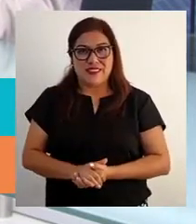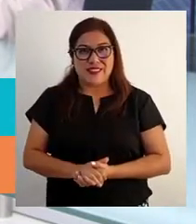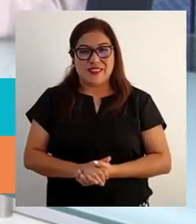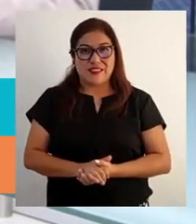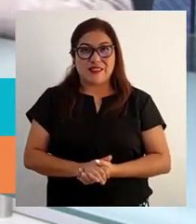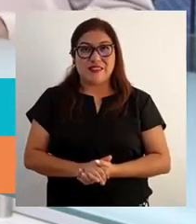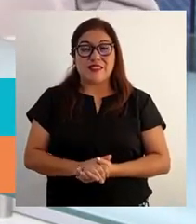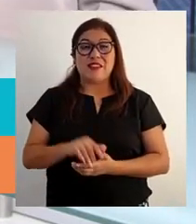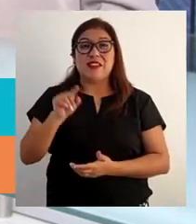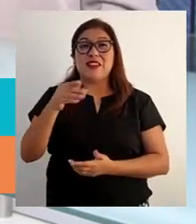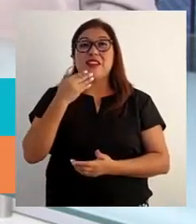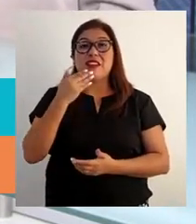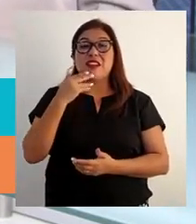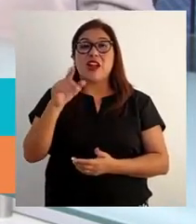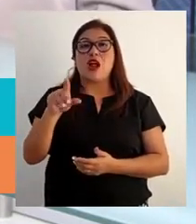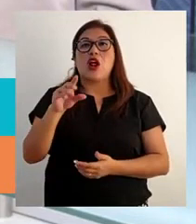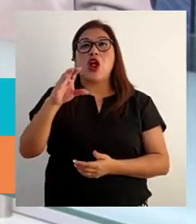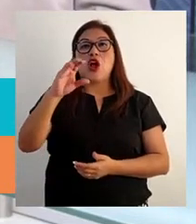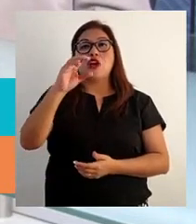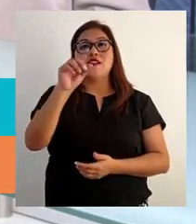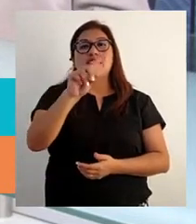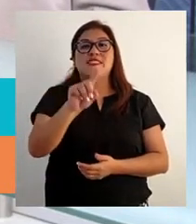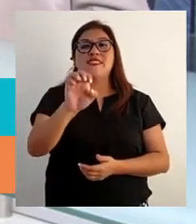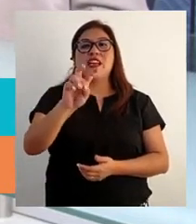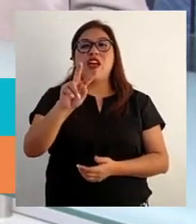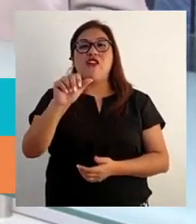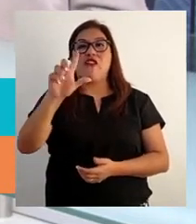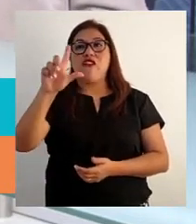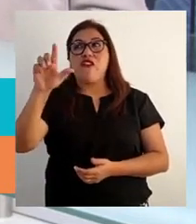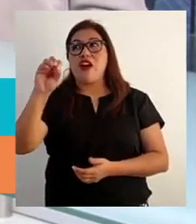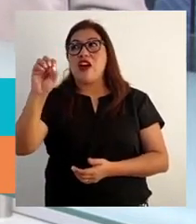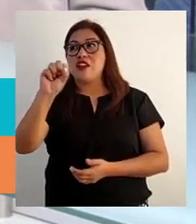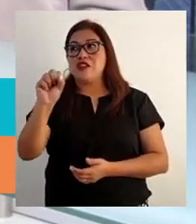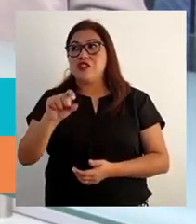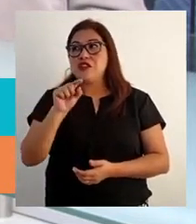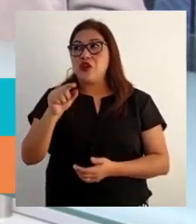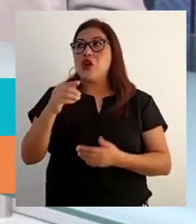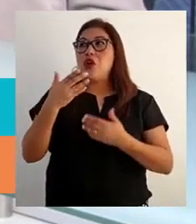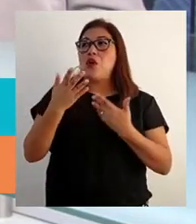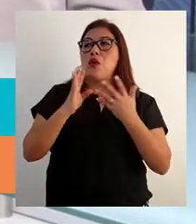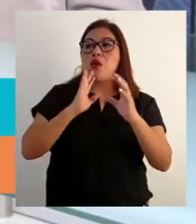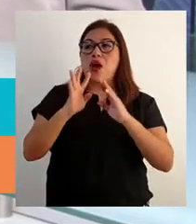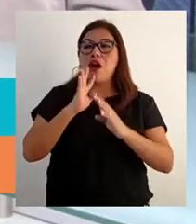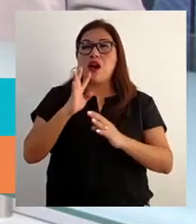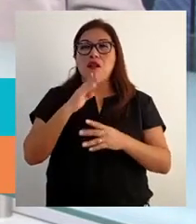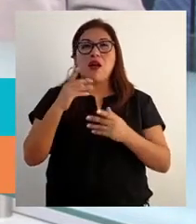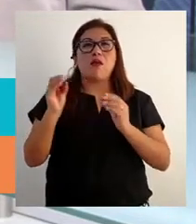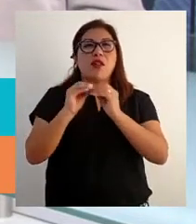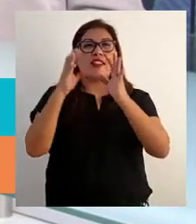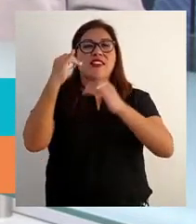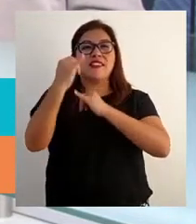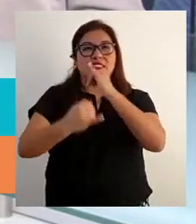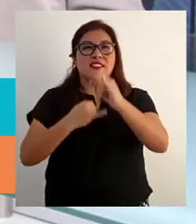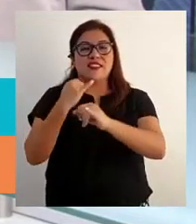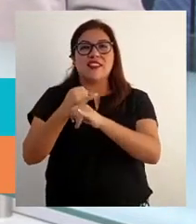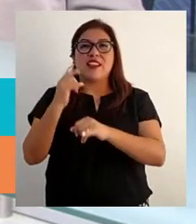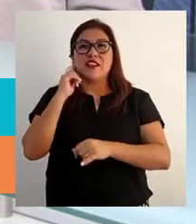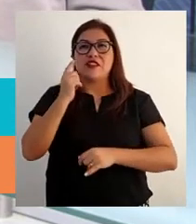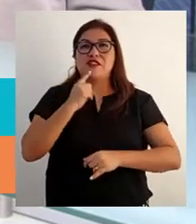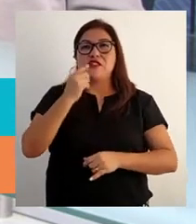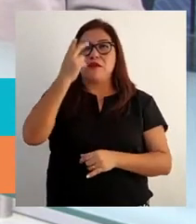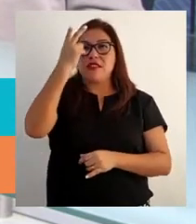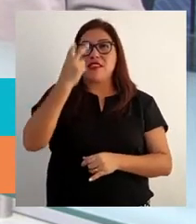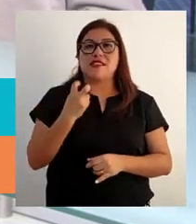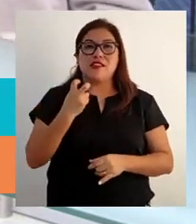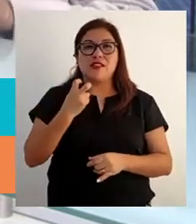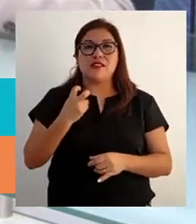con el doctor Ricardo Ceballos Arévalo para conversar justamente sobre el Día Internacional de la Sordoceguera,